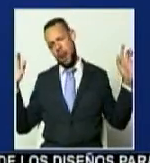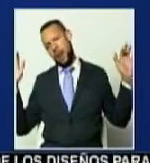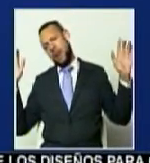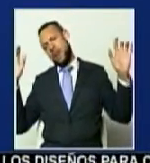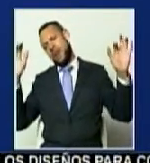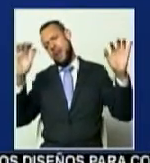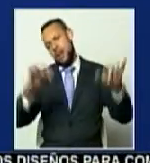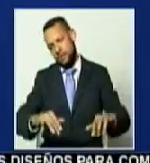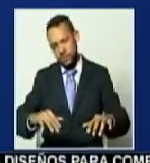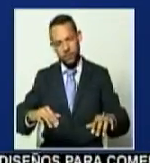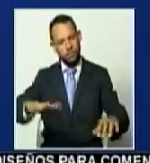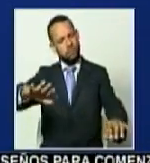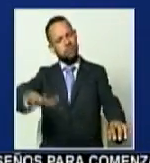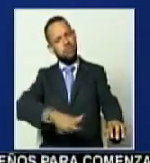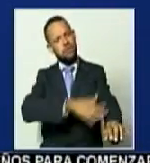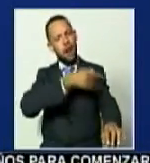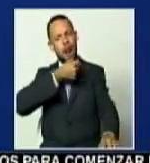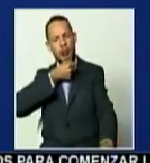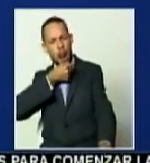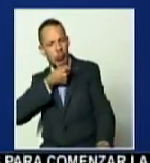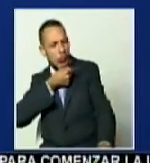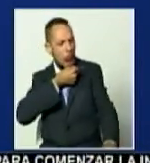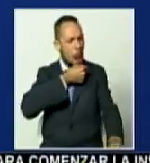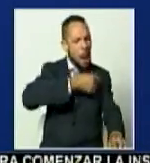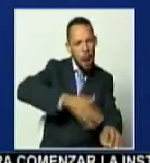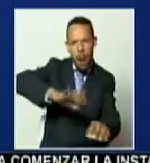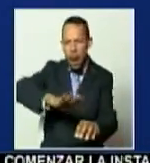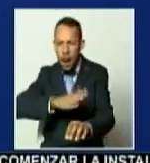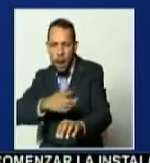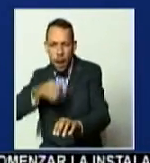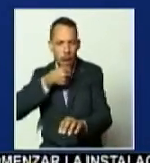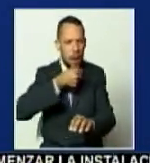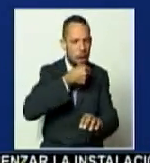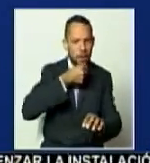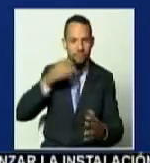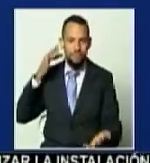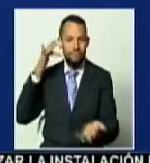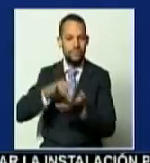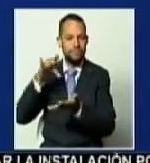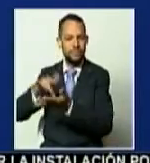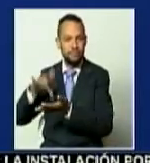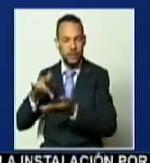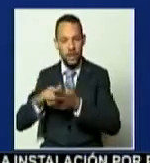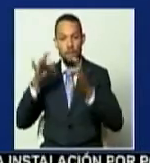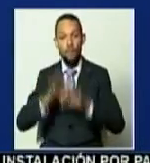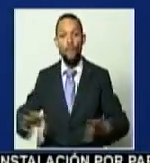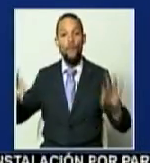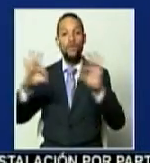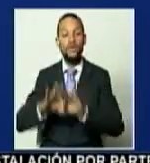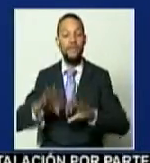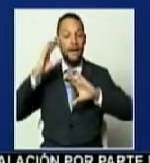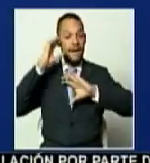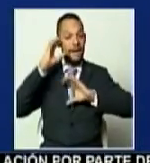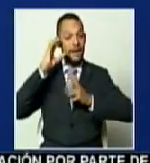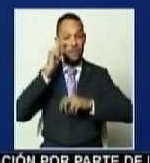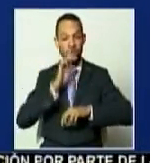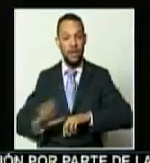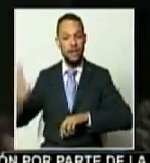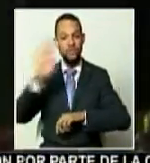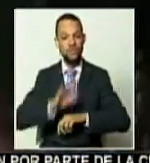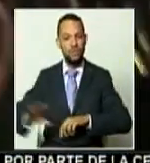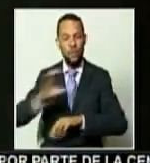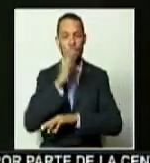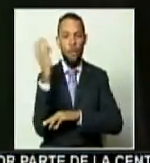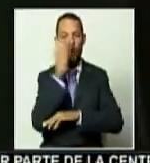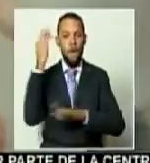que nosotros denominamos la Noche de Radio Nacional de Colombia. Es el evento en vivo más importante que hace la radio pública, la Radio Nacional de Colombia.